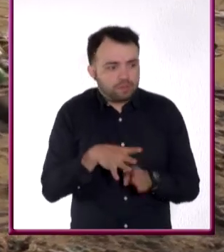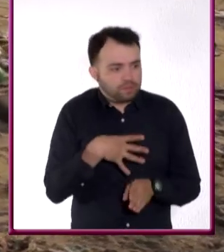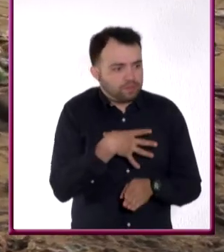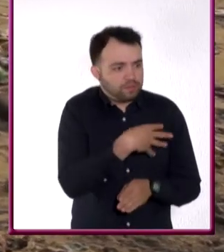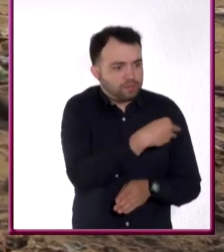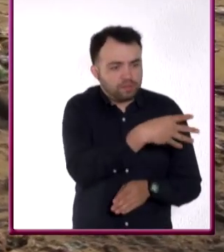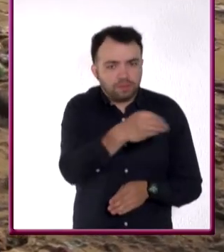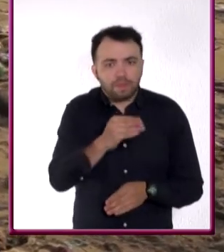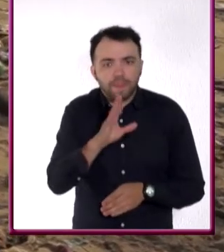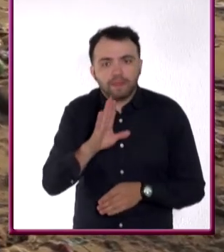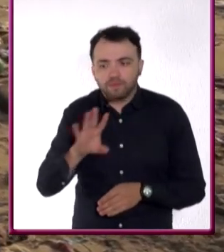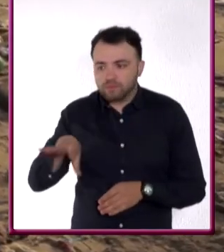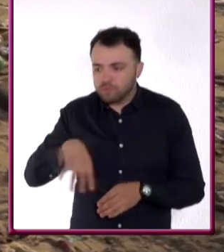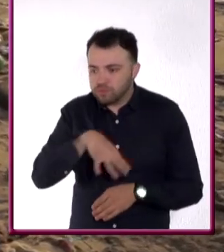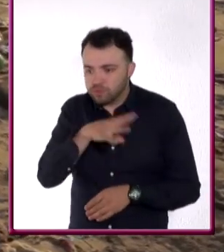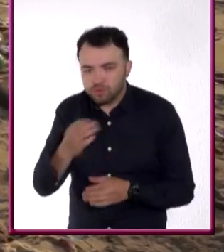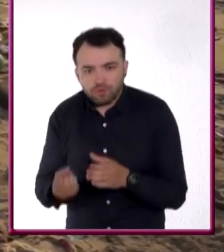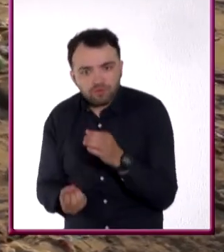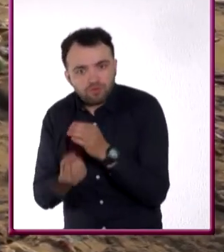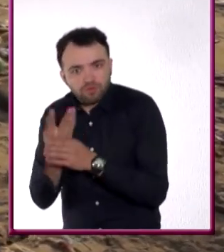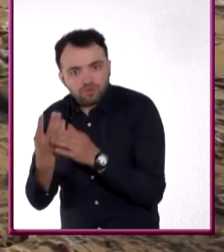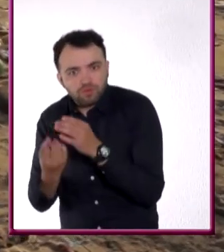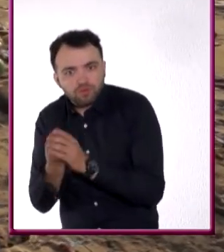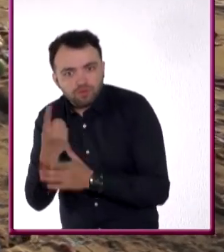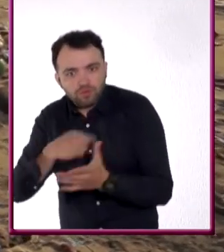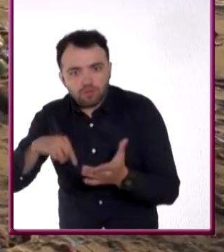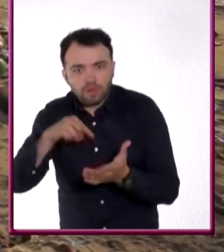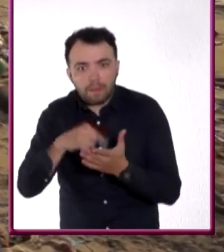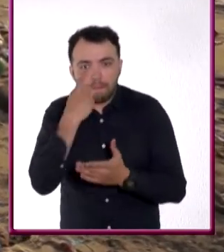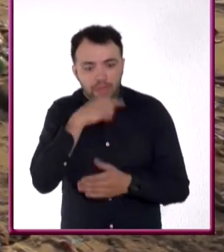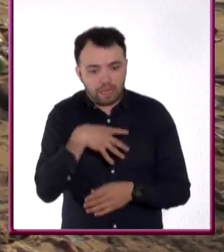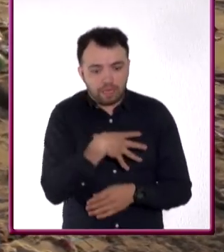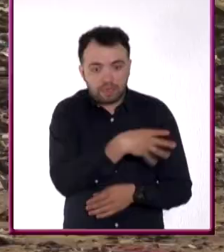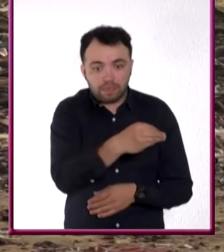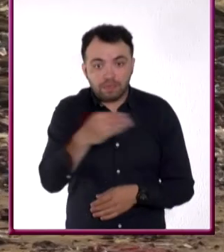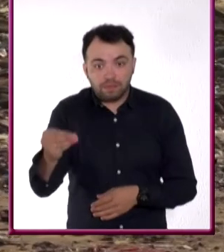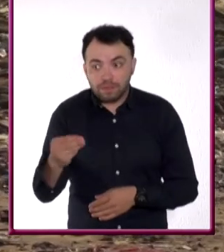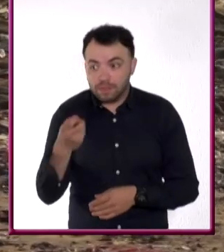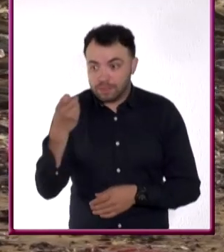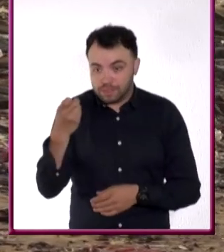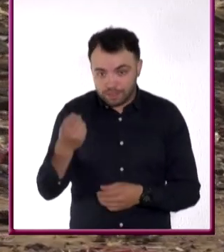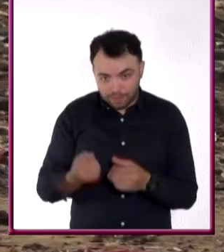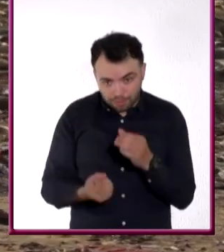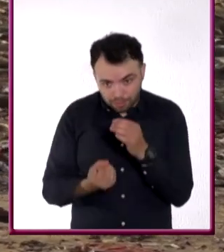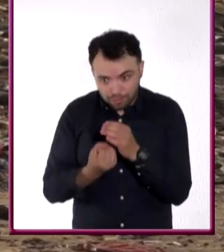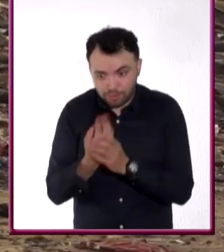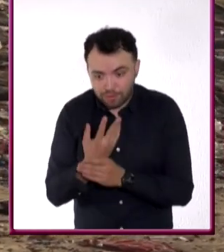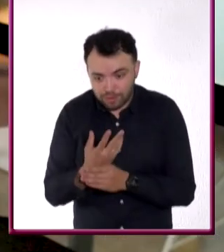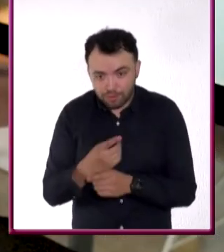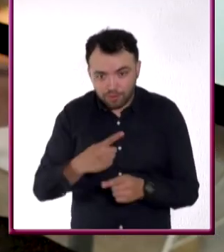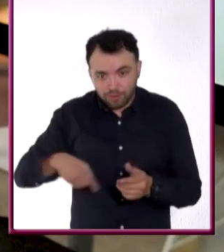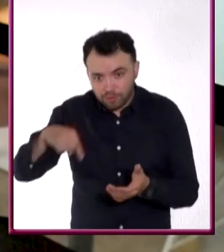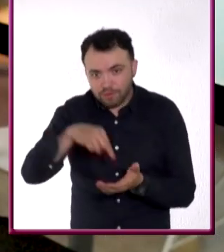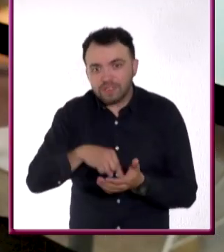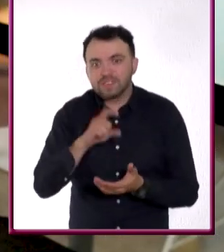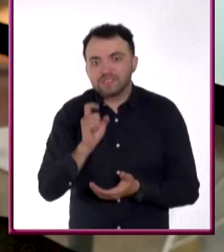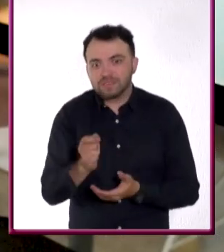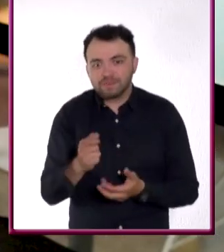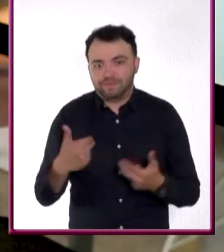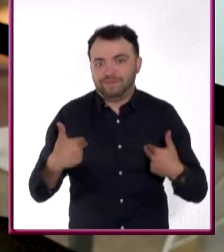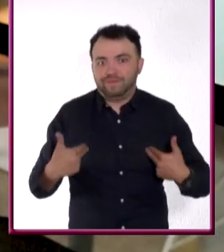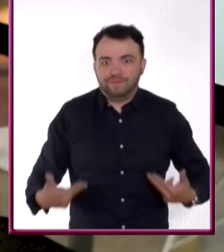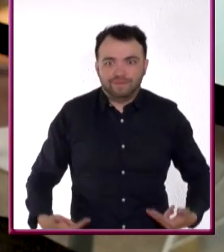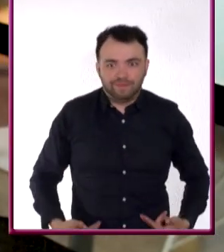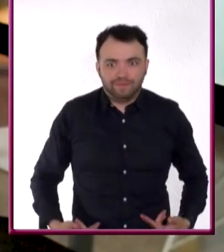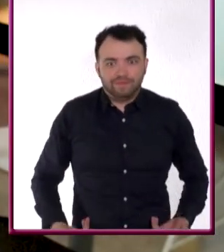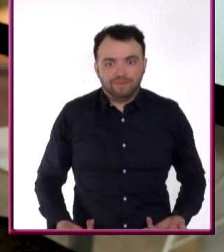nuevos espacios para seguirse reproduciendo y esparciendo, y esos nuevos territorios somos nosotros, los seres humanos. Y no